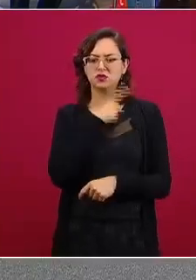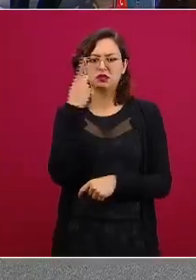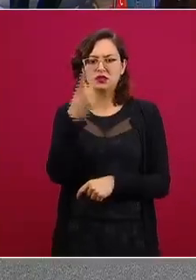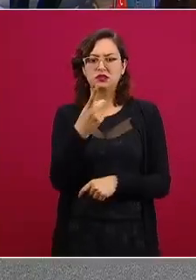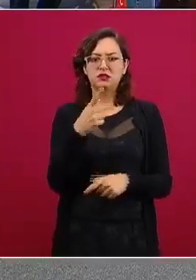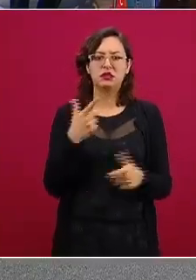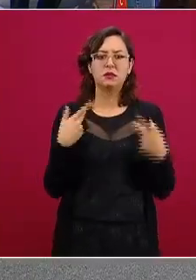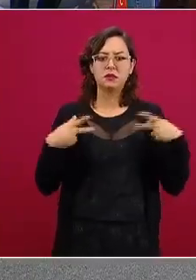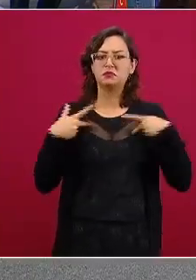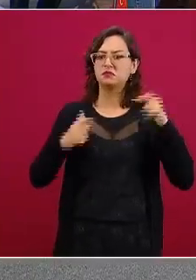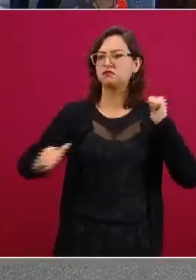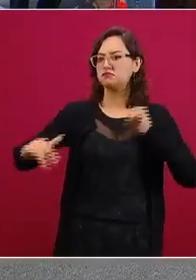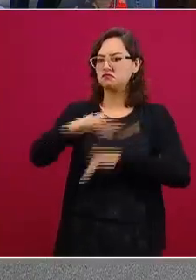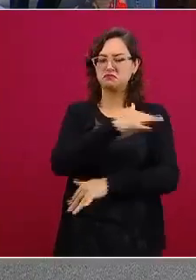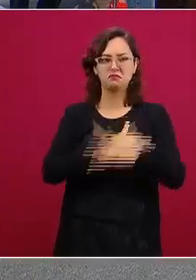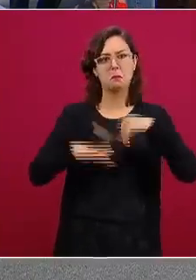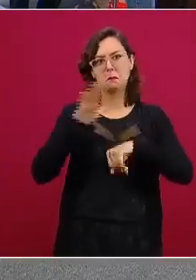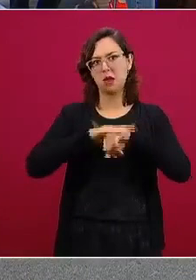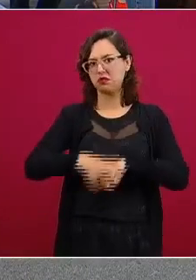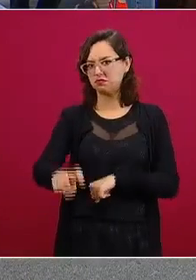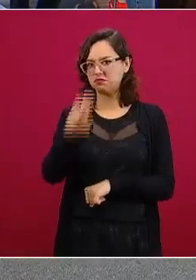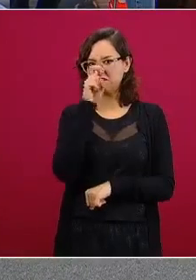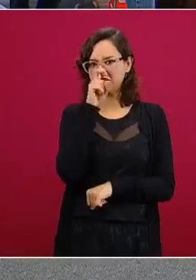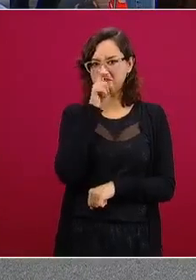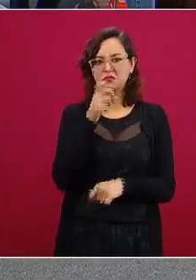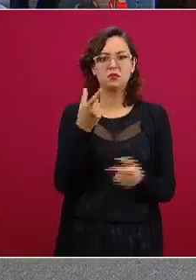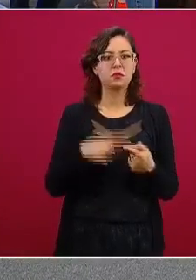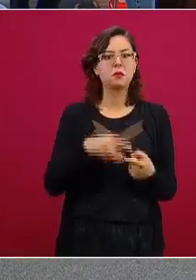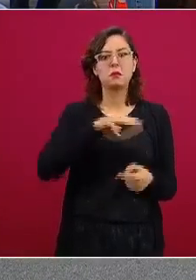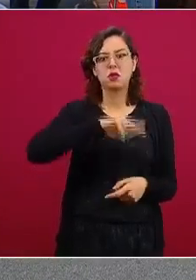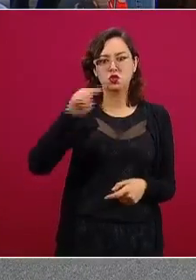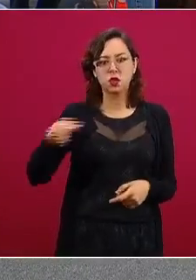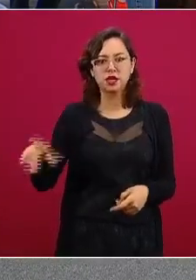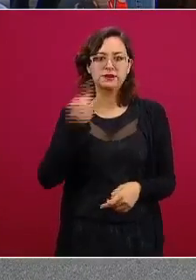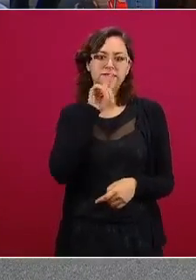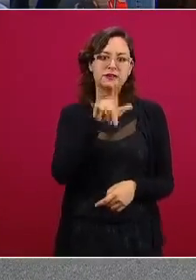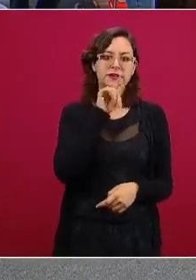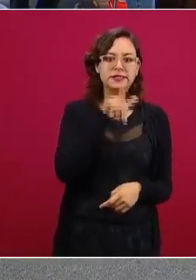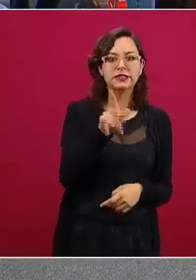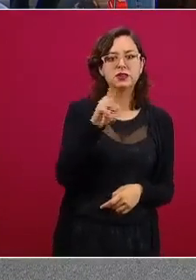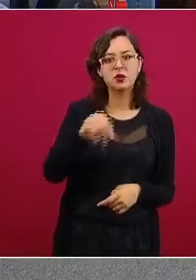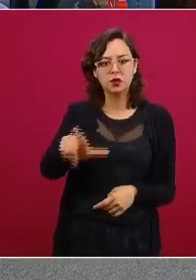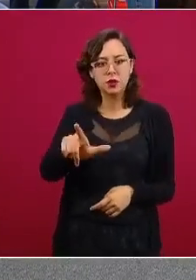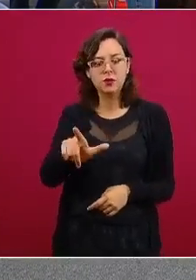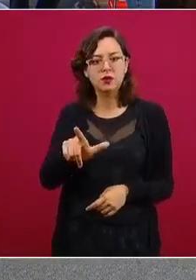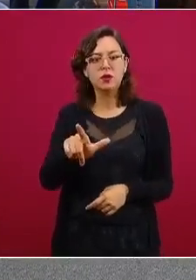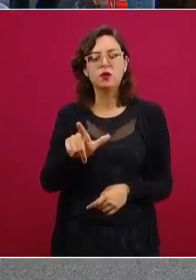a la circulación de gente. Michoacán, Jalisco, Nuevo León.